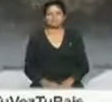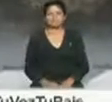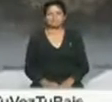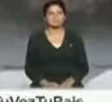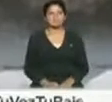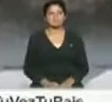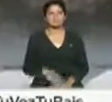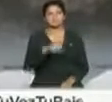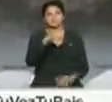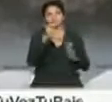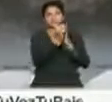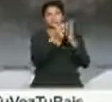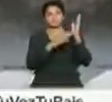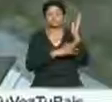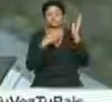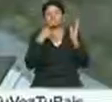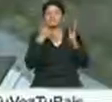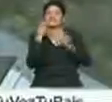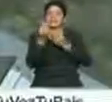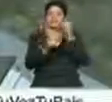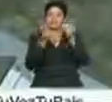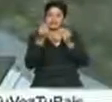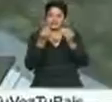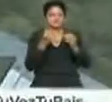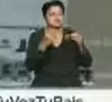viviendas, clusters, grupos de 6 viviendas,